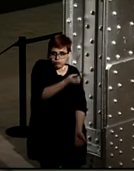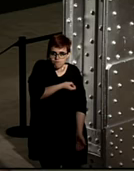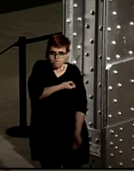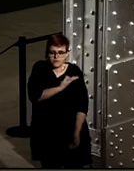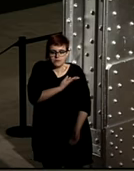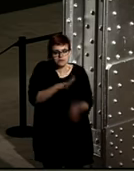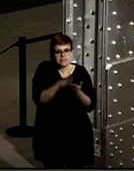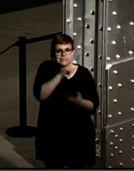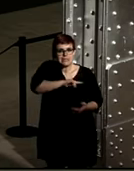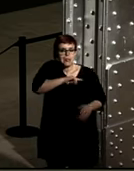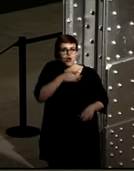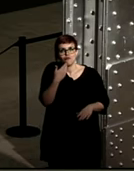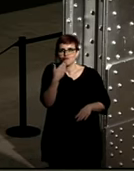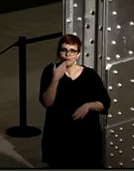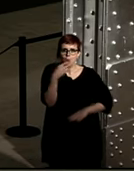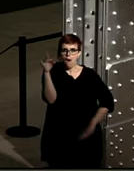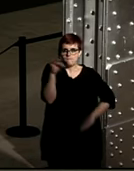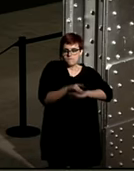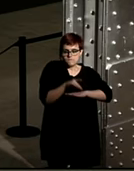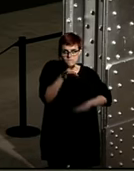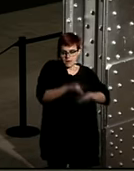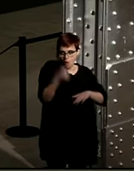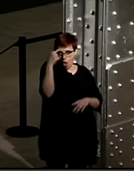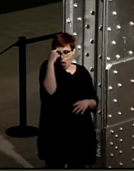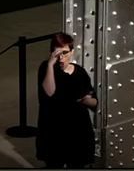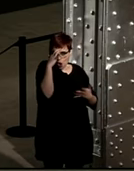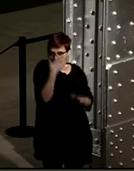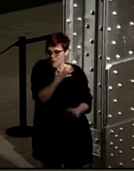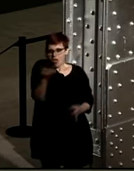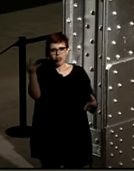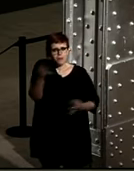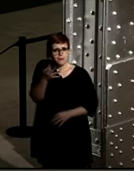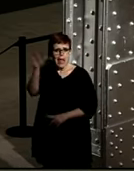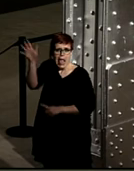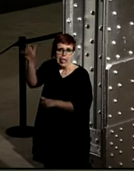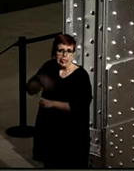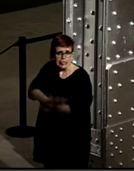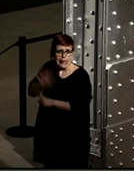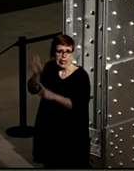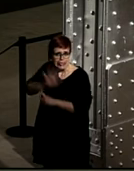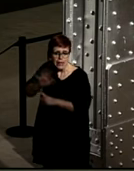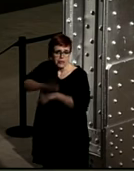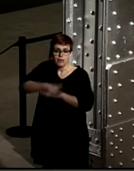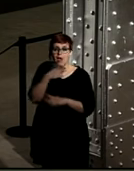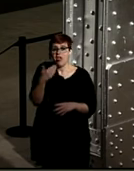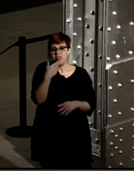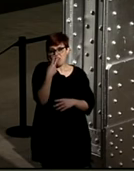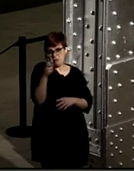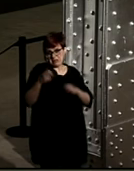notas la enfermedad del cine desde pequeño, difícilmente vas a descubrir que no vales a los 20 y tantos. Muy